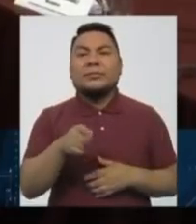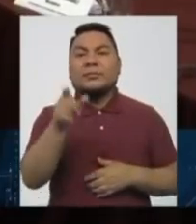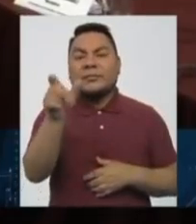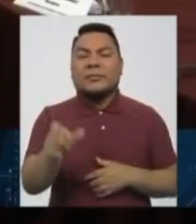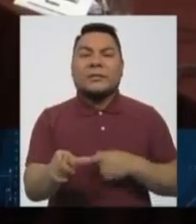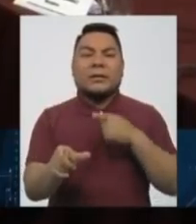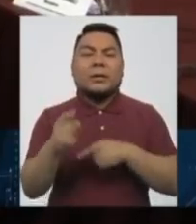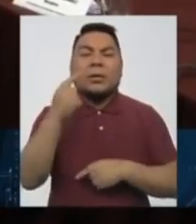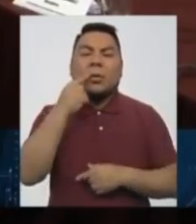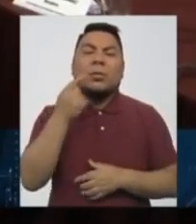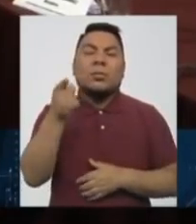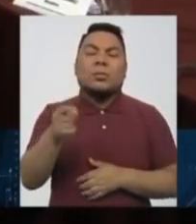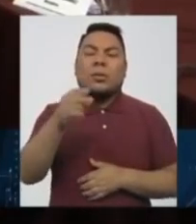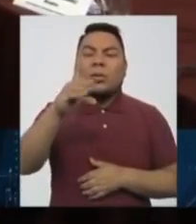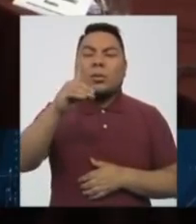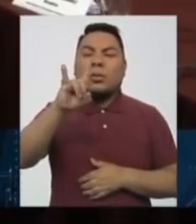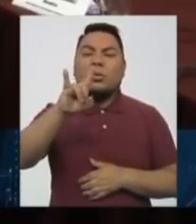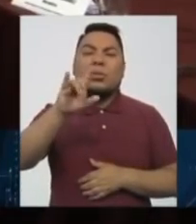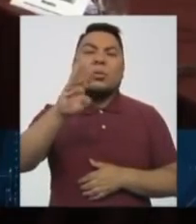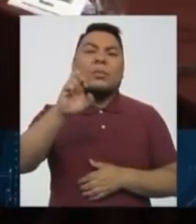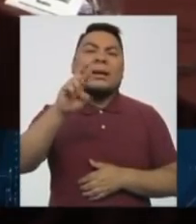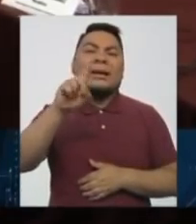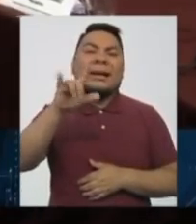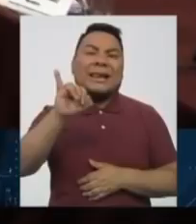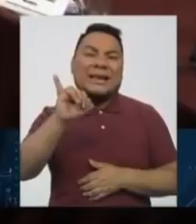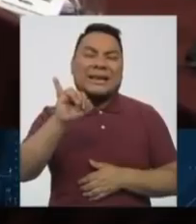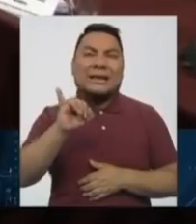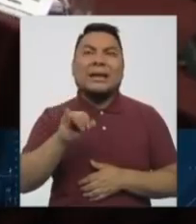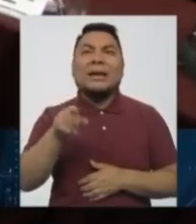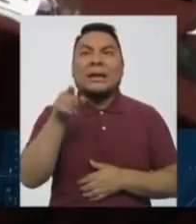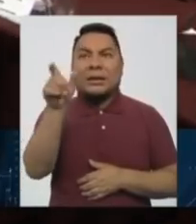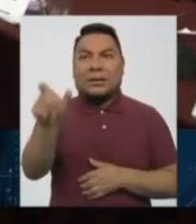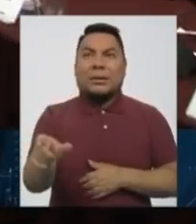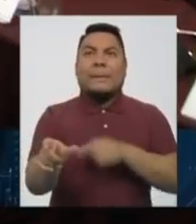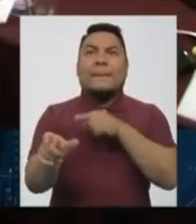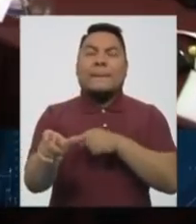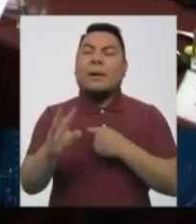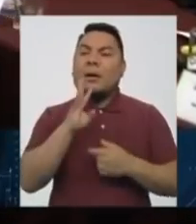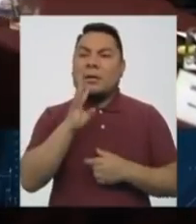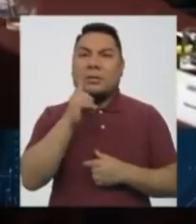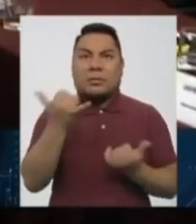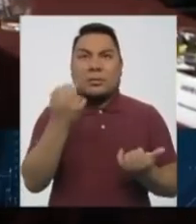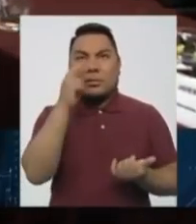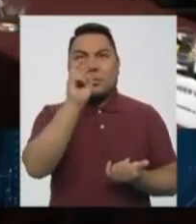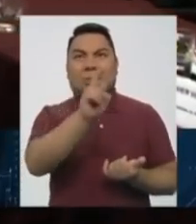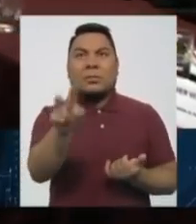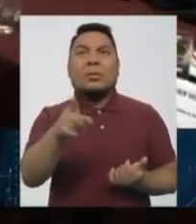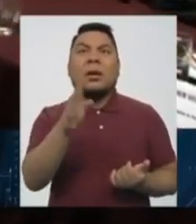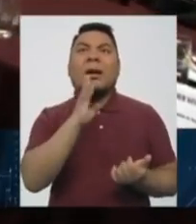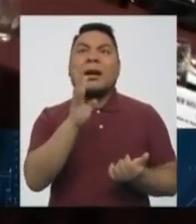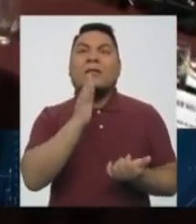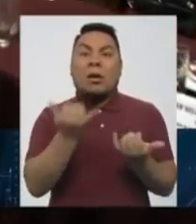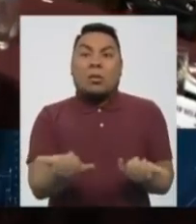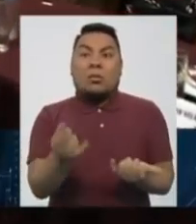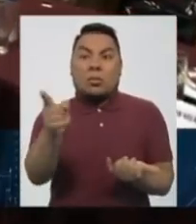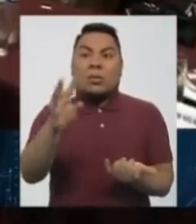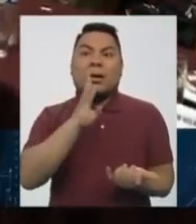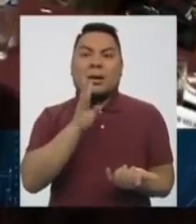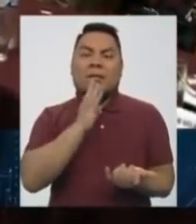del Poder Judicial, Duberlí Rodríguez, a quien estamos viendo en estos momentos en imágenes. Está realizando sus